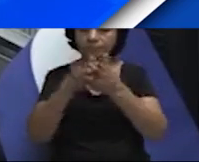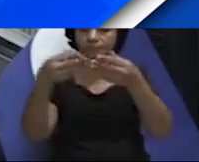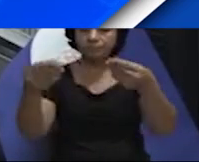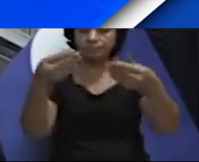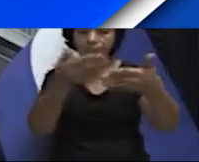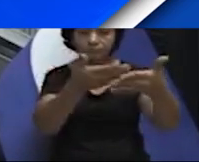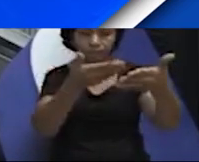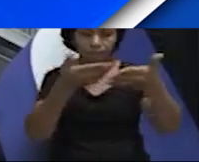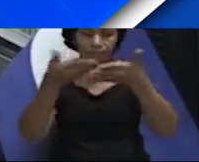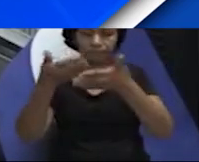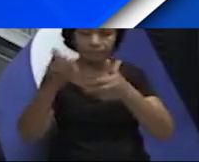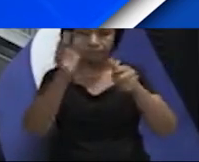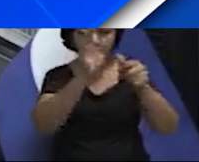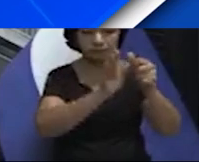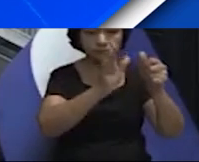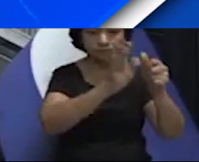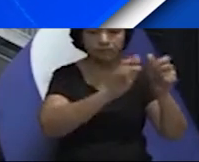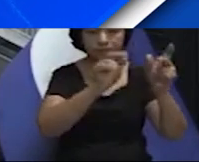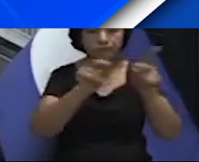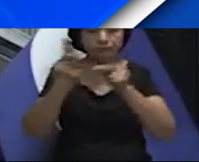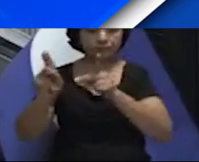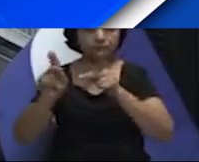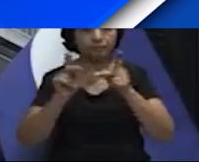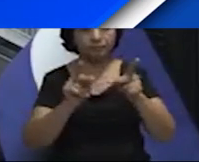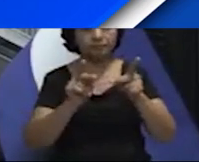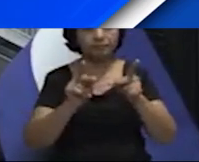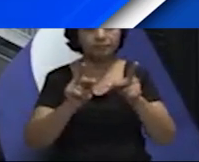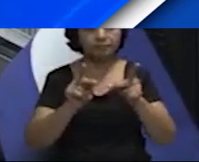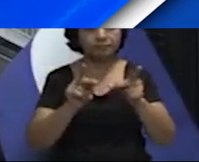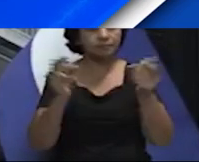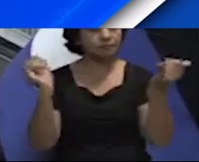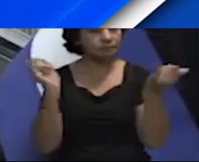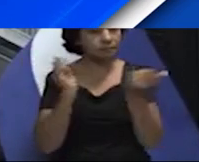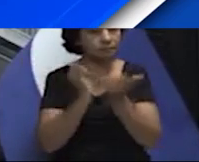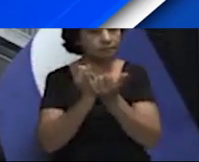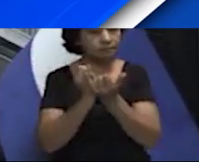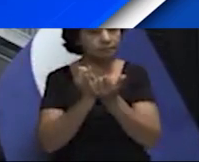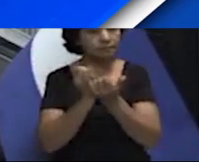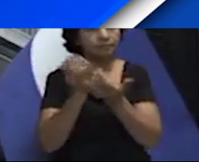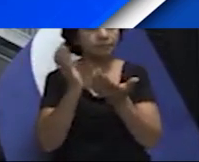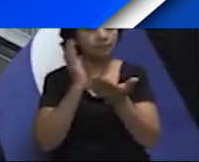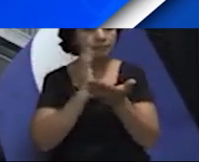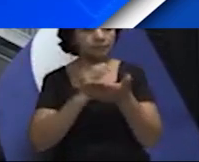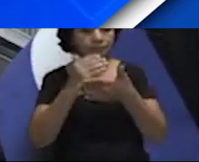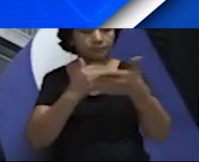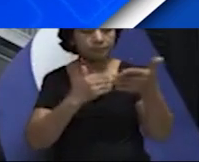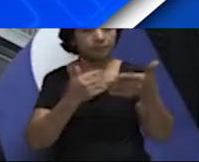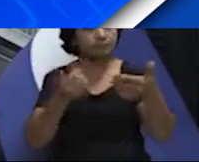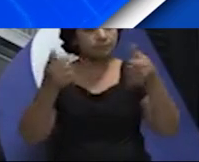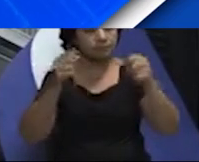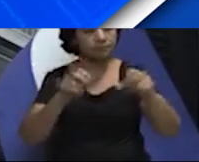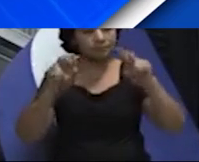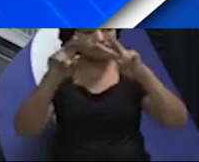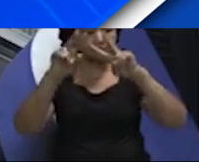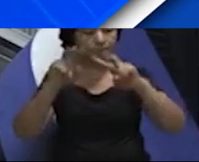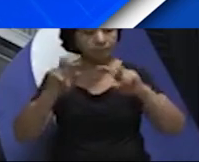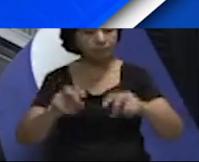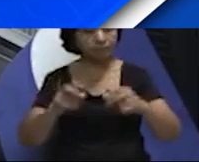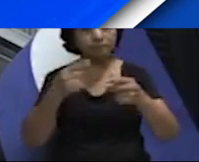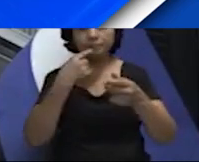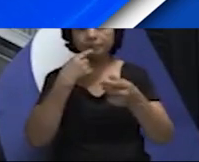recibida con cada una de las propuestas misma que rola en el expediente debidamente revisado